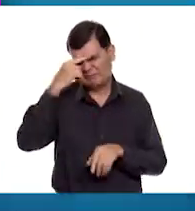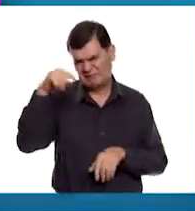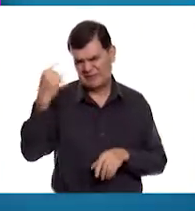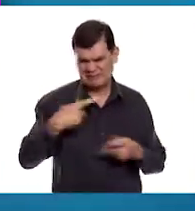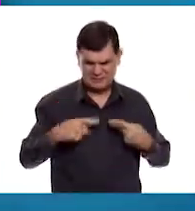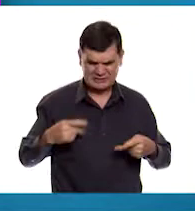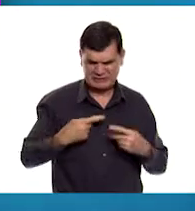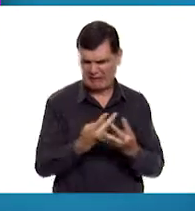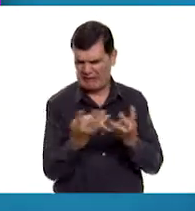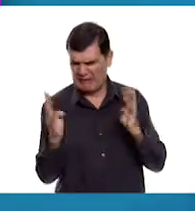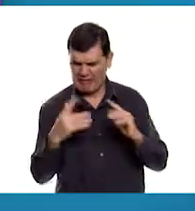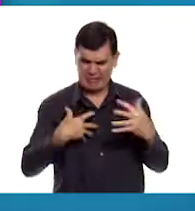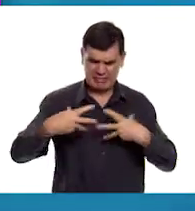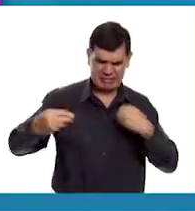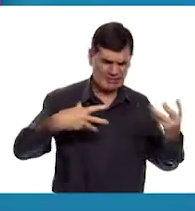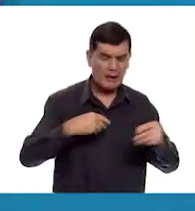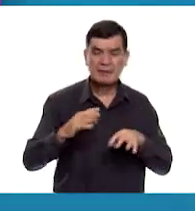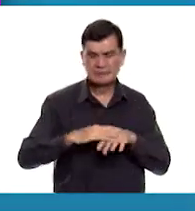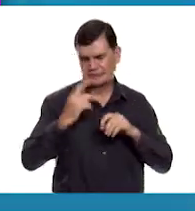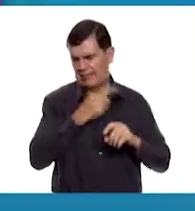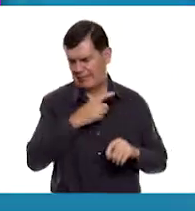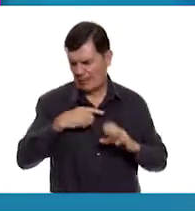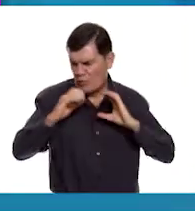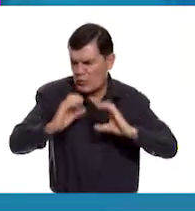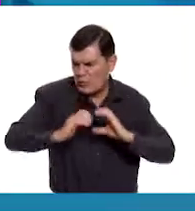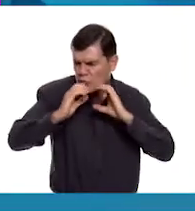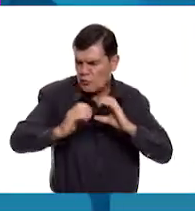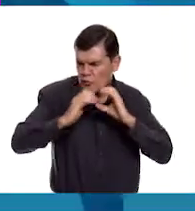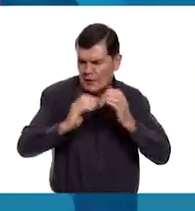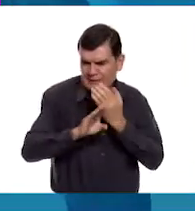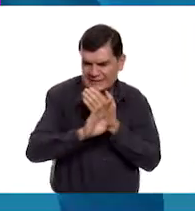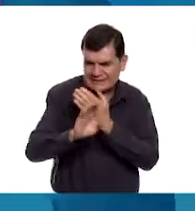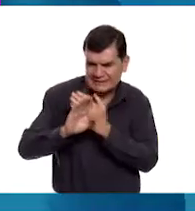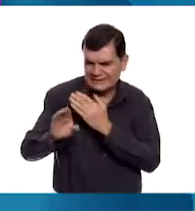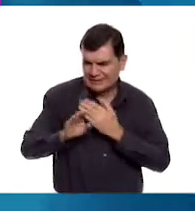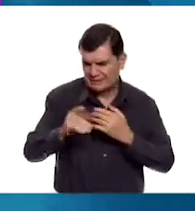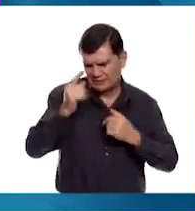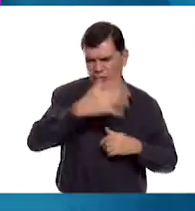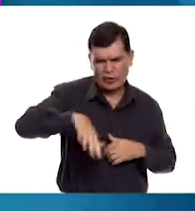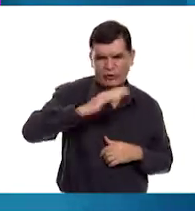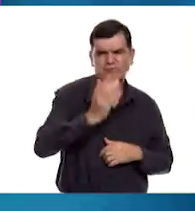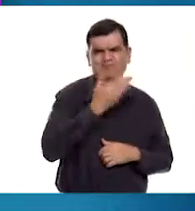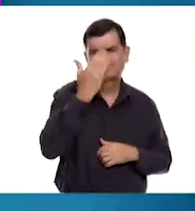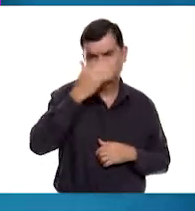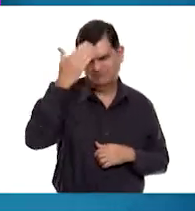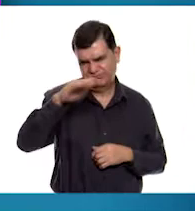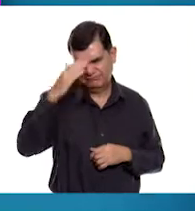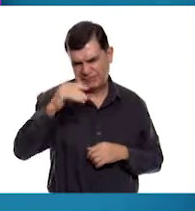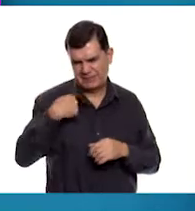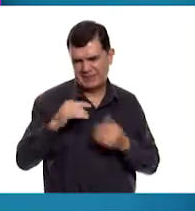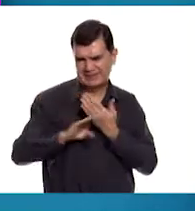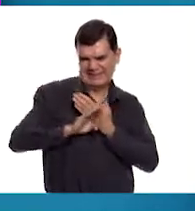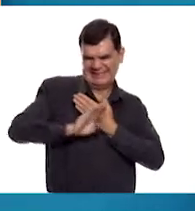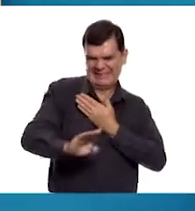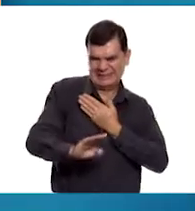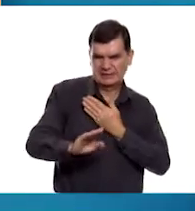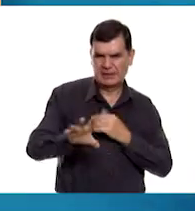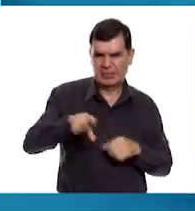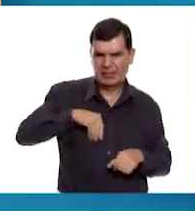las personas. Por eso hay que continuar cuidándonos siguiendo las buenas prácticas que ya todos conocemos para evitar contagiarnos.